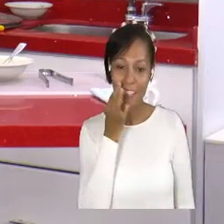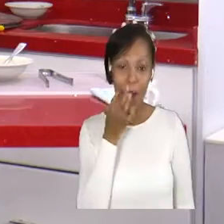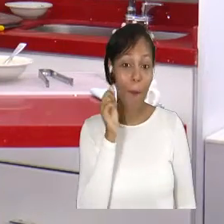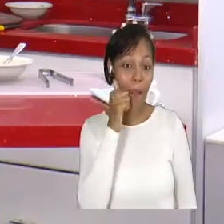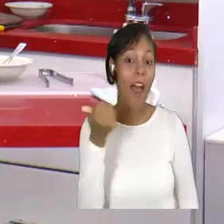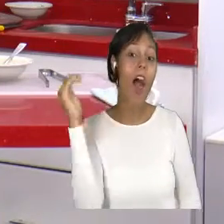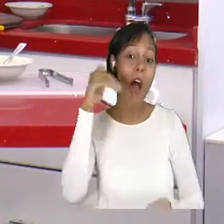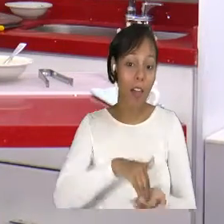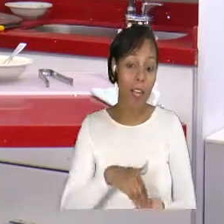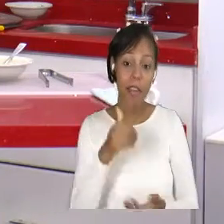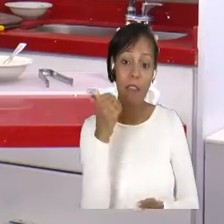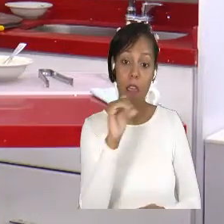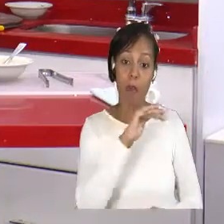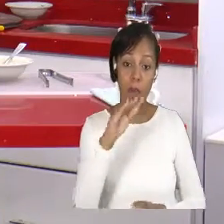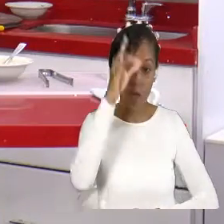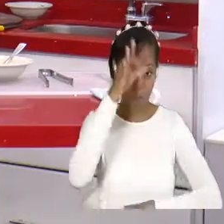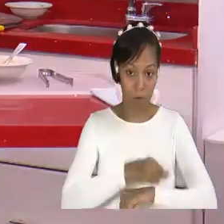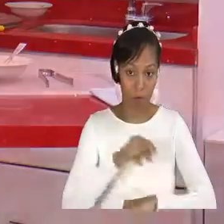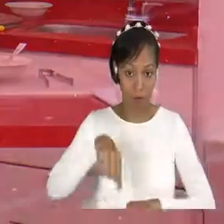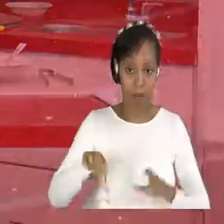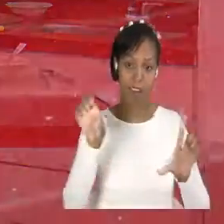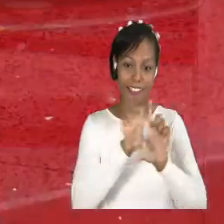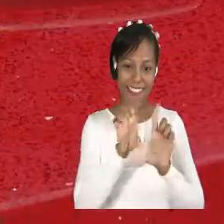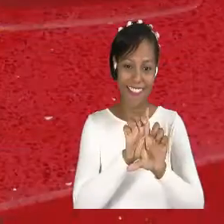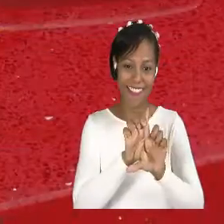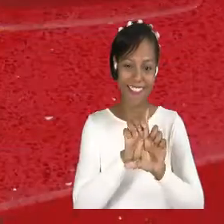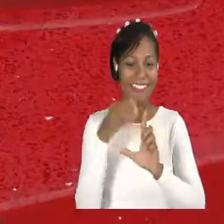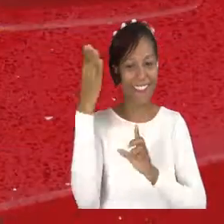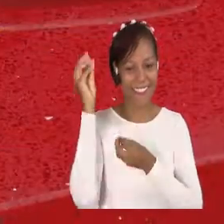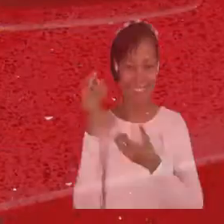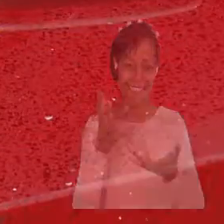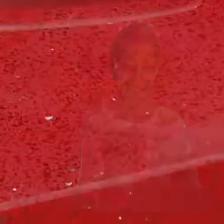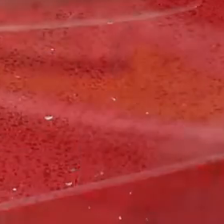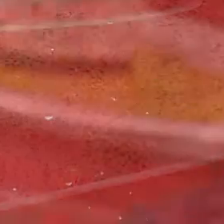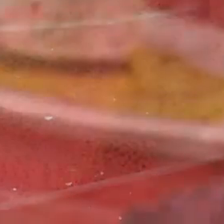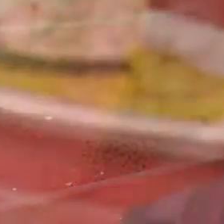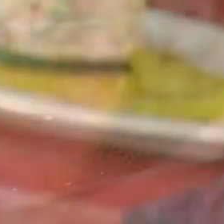Recuerden que nos vemos mañana 10:30 en punto por Enlace Televisión. Dios los bendiga.